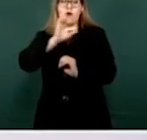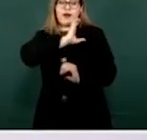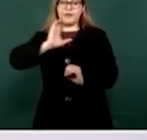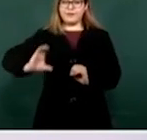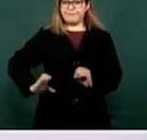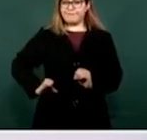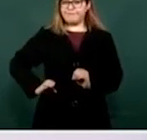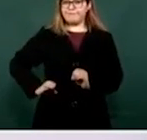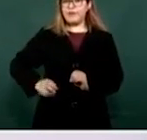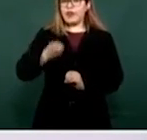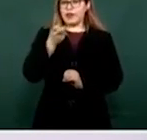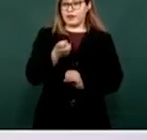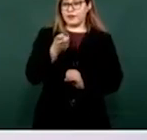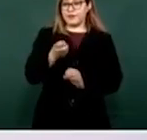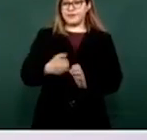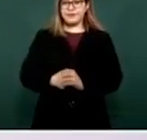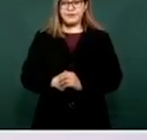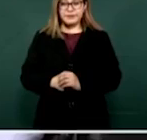que